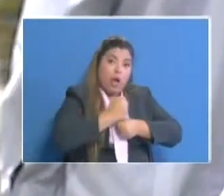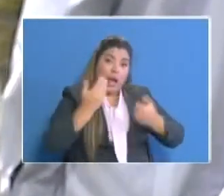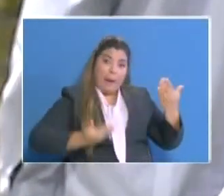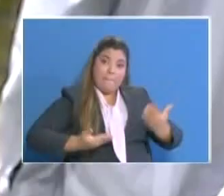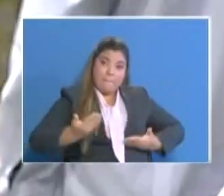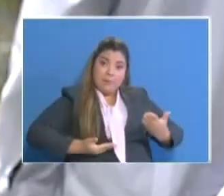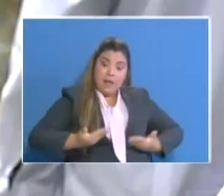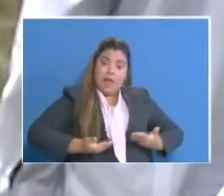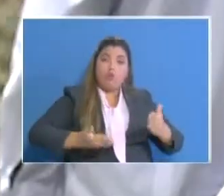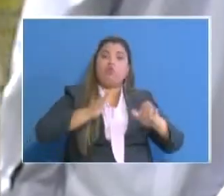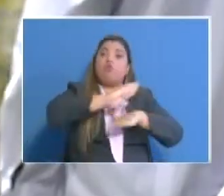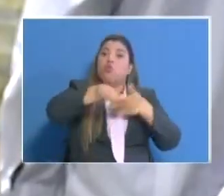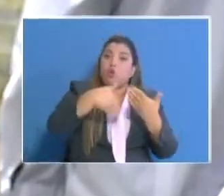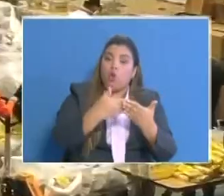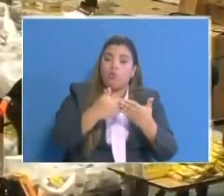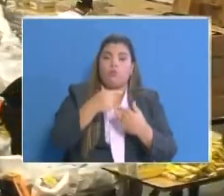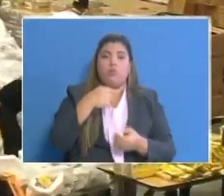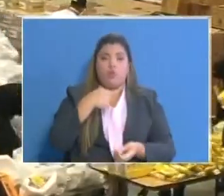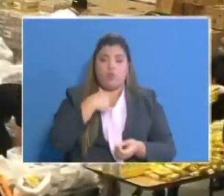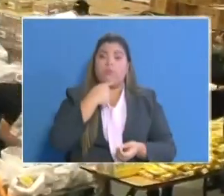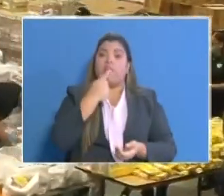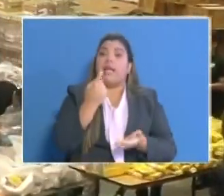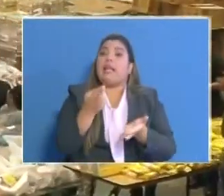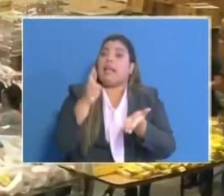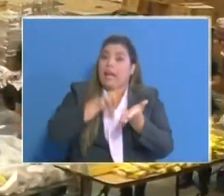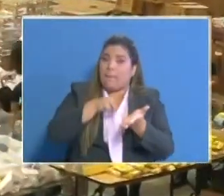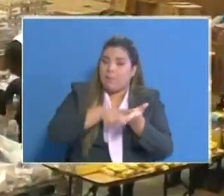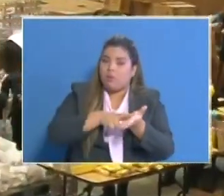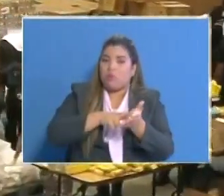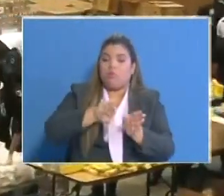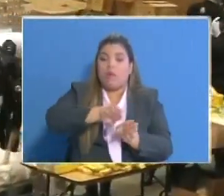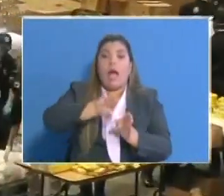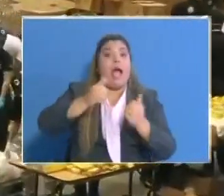todos los funcionarios, vuelvo y repito, sacando las excepciones,